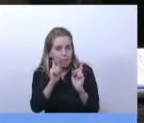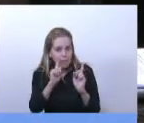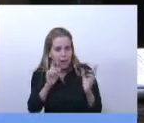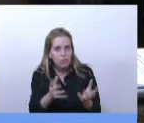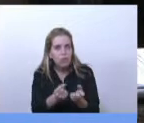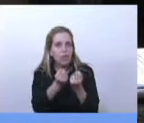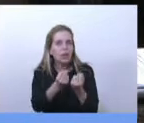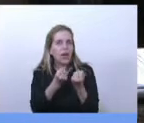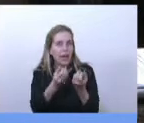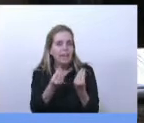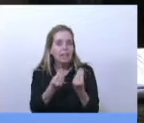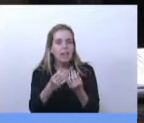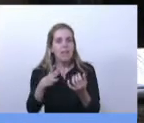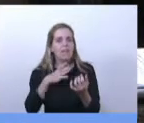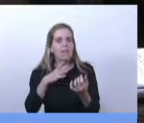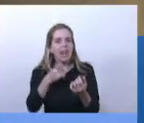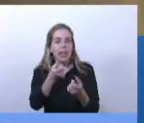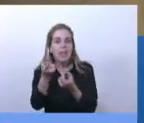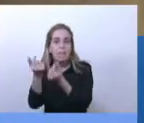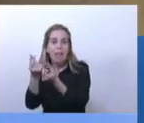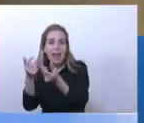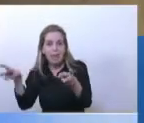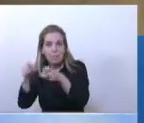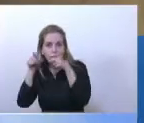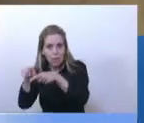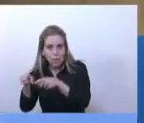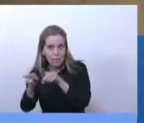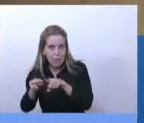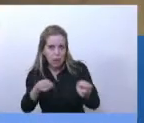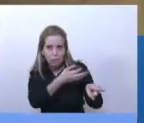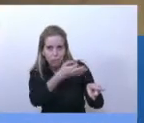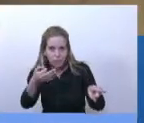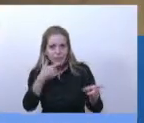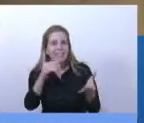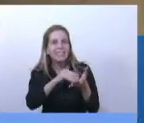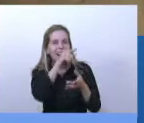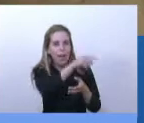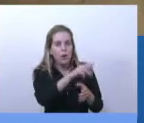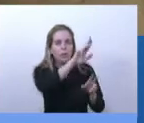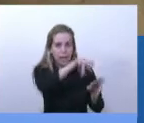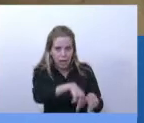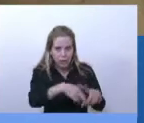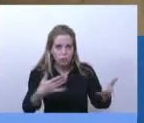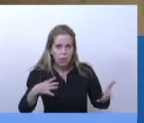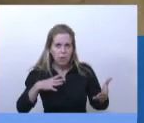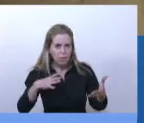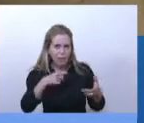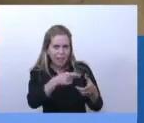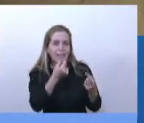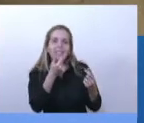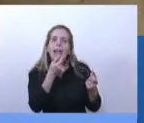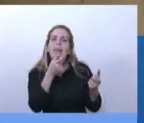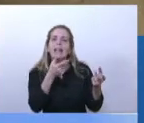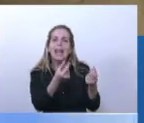falta de asignación de los fondos públicos a los que refería recién el senador que es cierto la falta de asignación de los fondos públicos